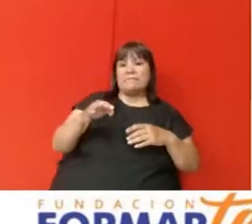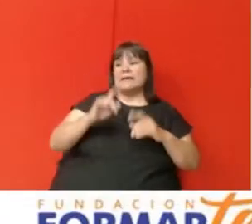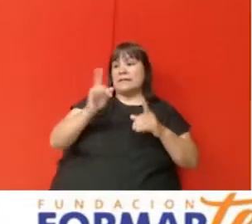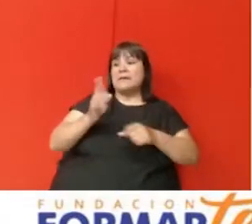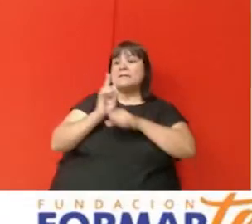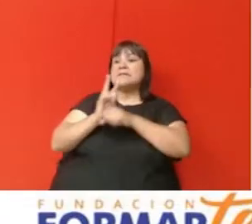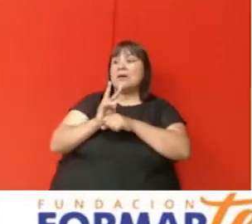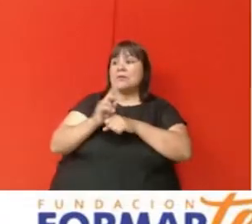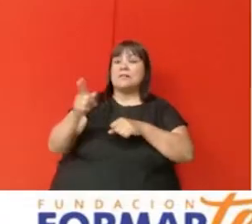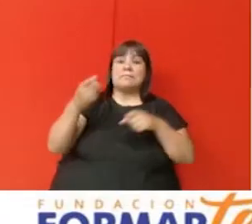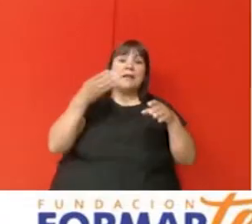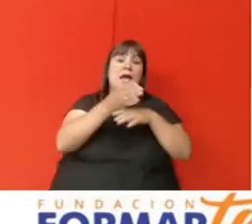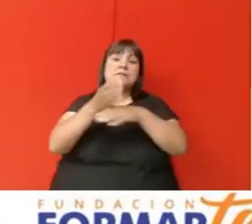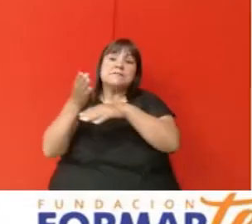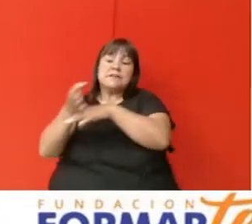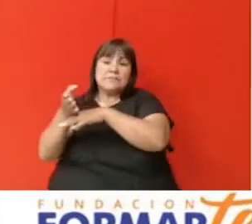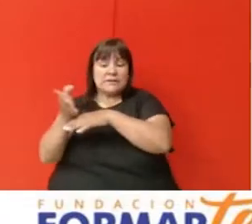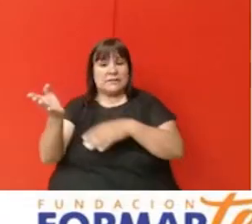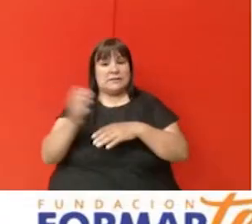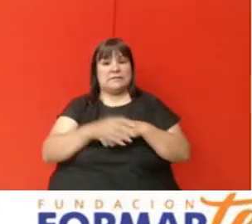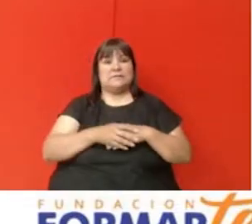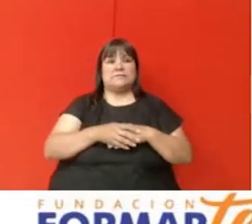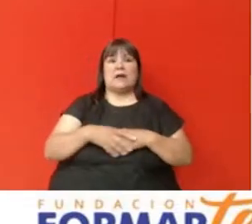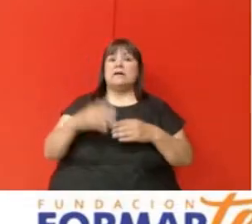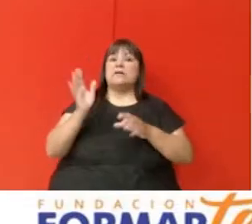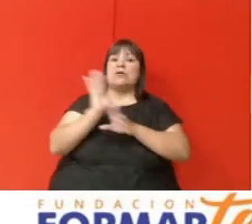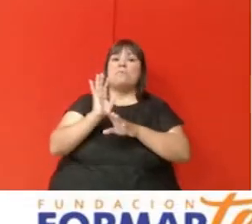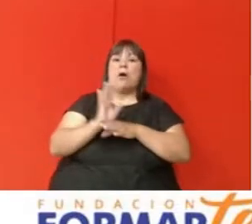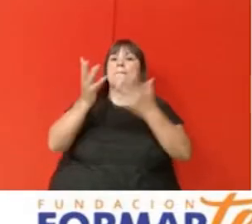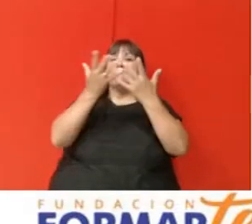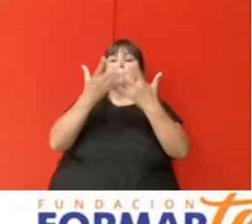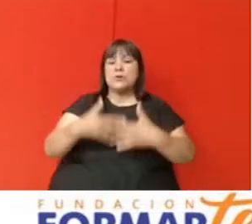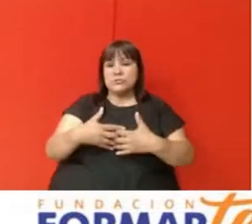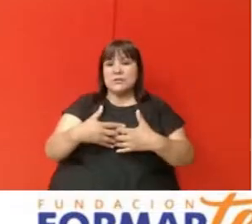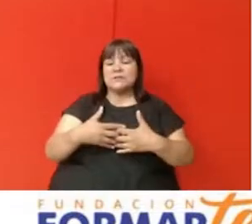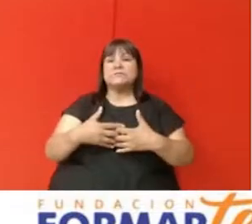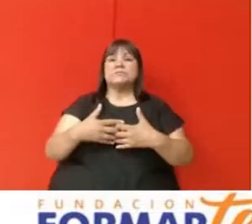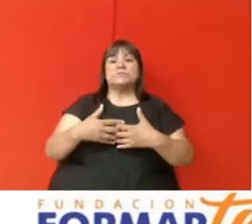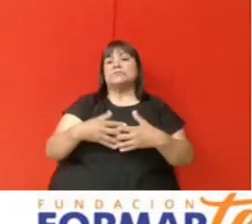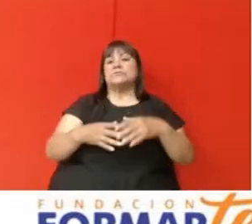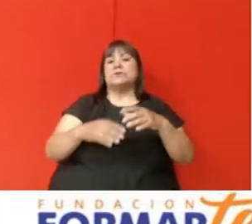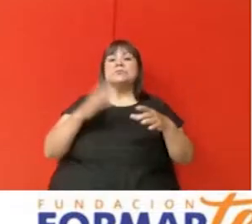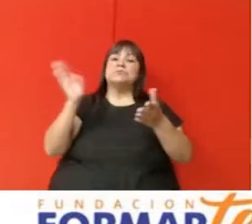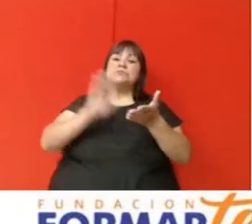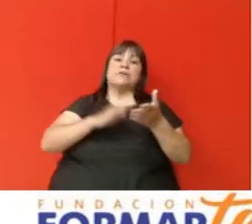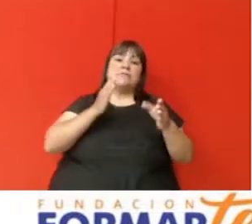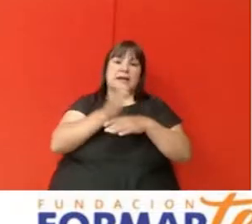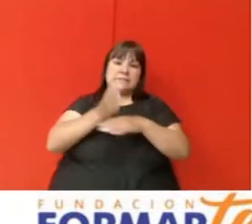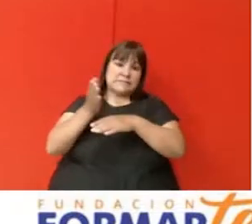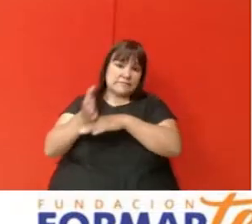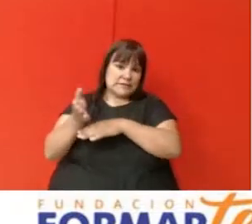la accesibilidad. Muchos proyectos llegan hoy el tema de la accesibilidad,